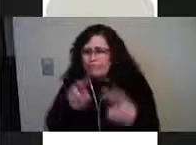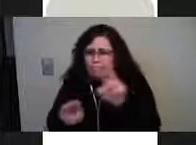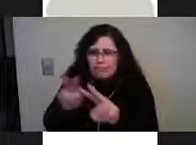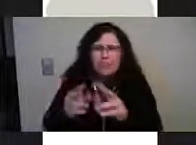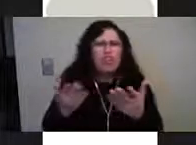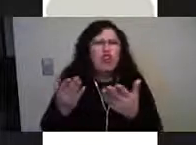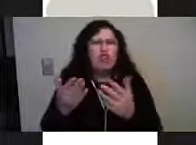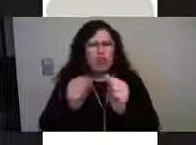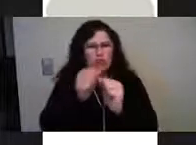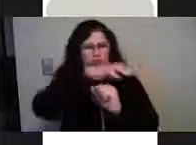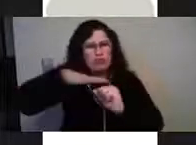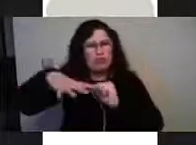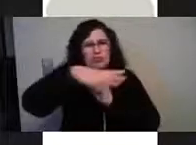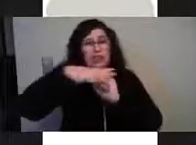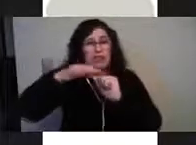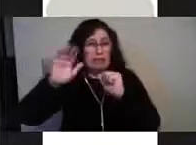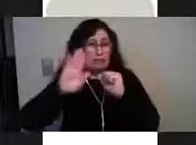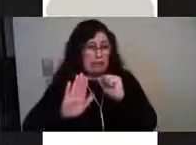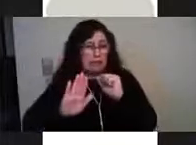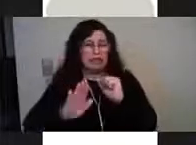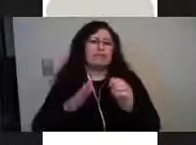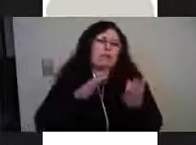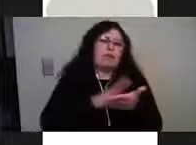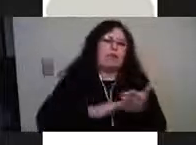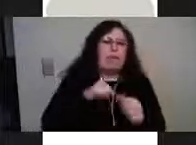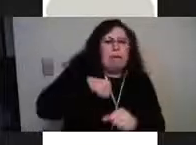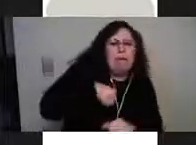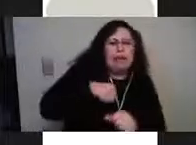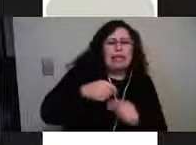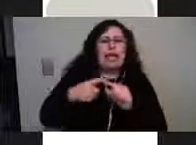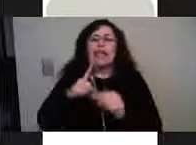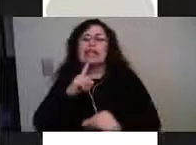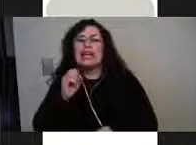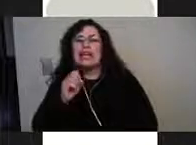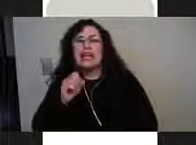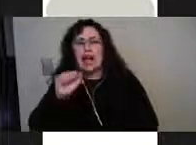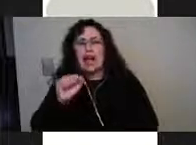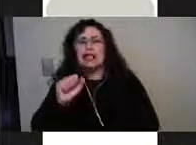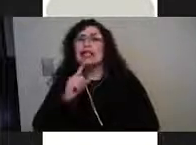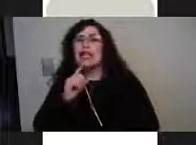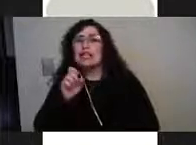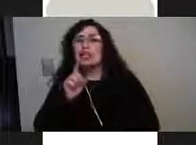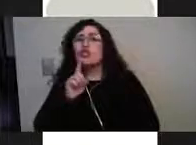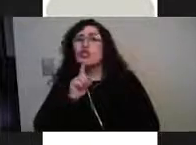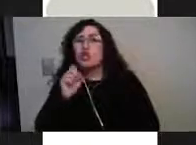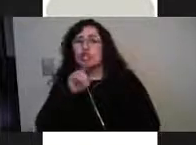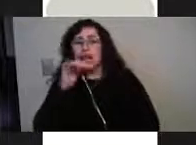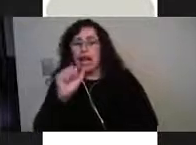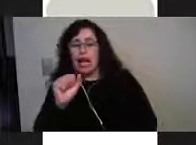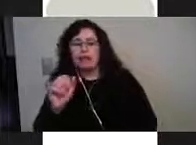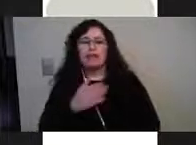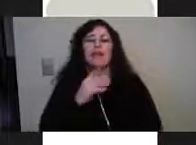parálisis cerebral, ya desde la espástica, la tetóxica, la táxica y la mixta, ya para